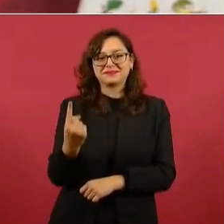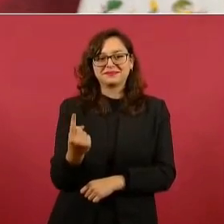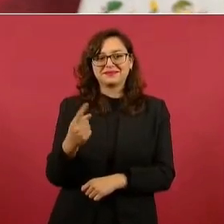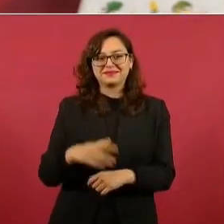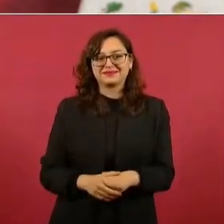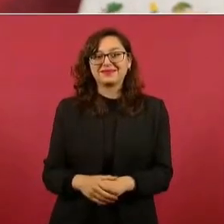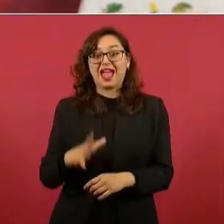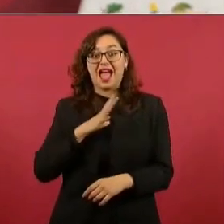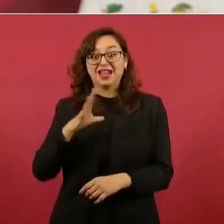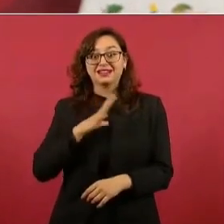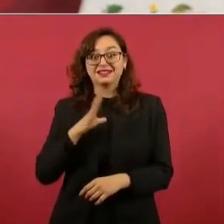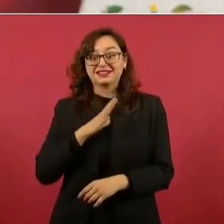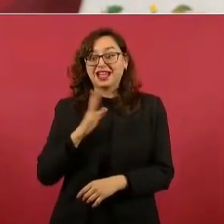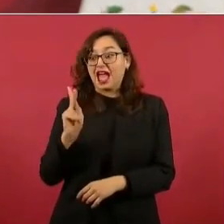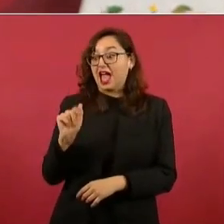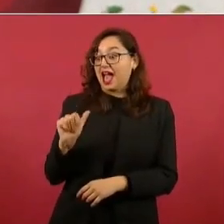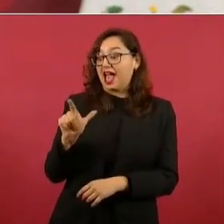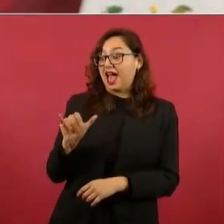Calimán.